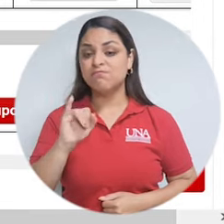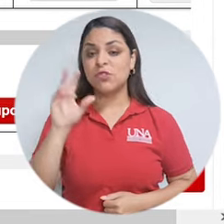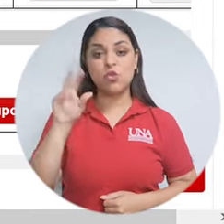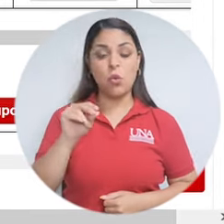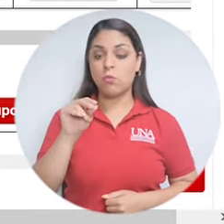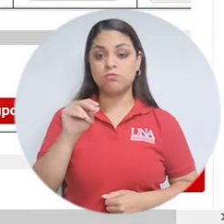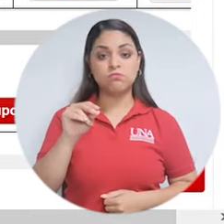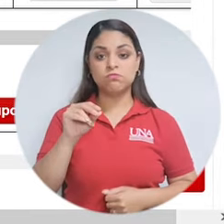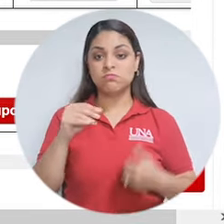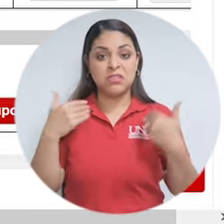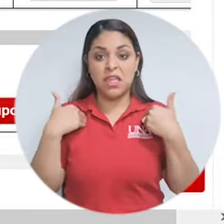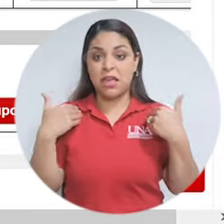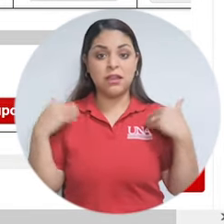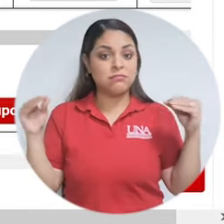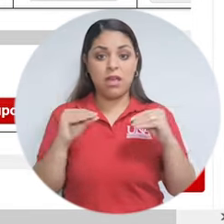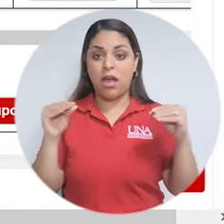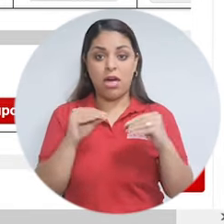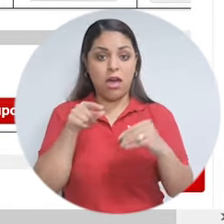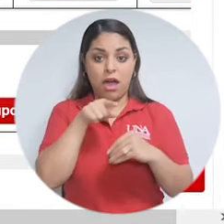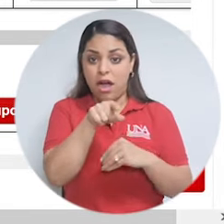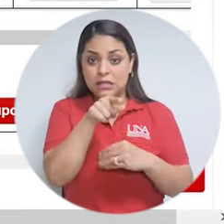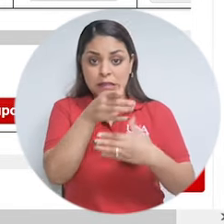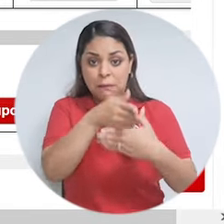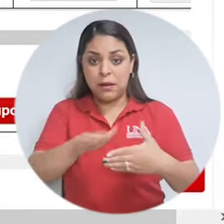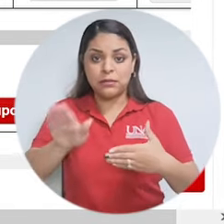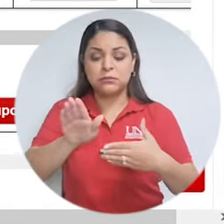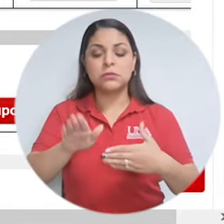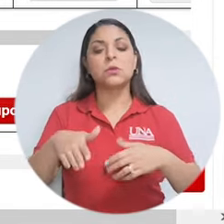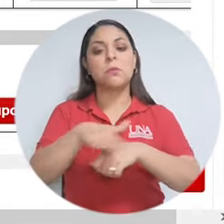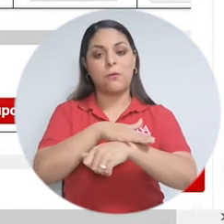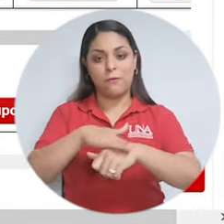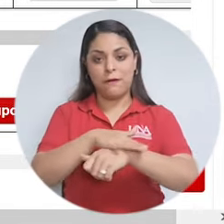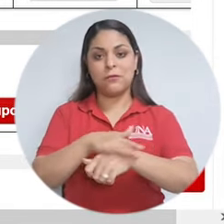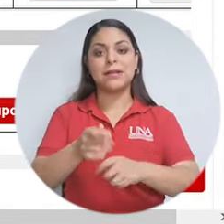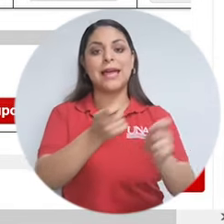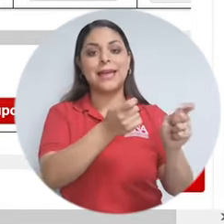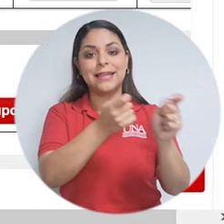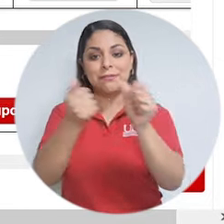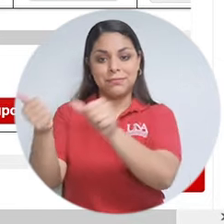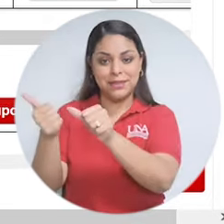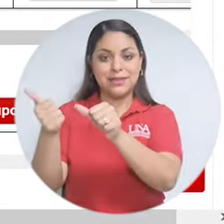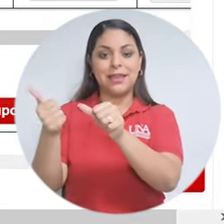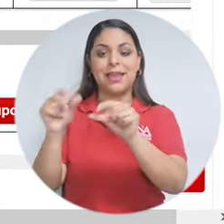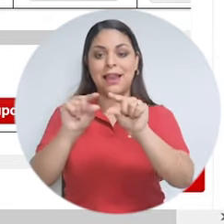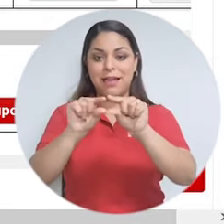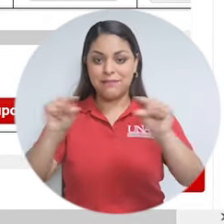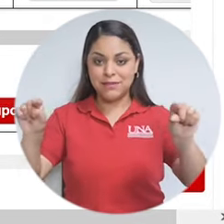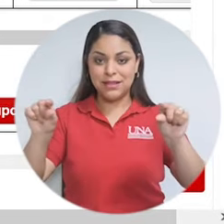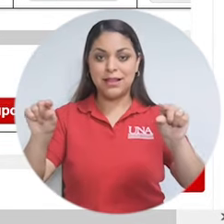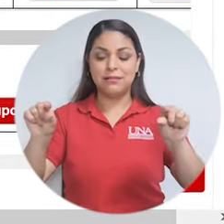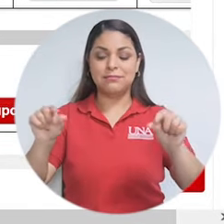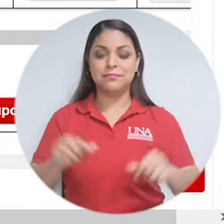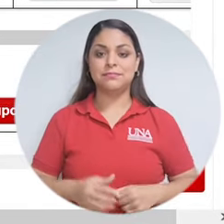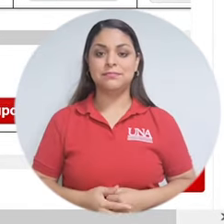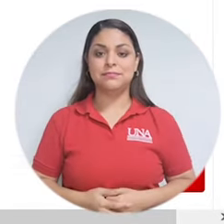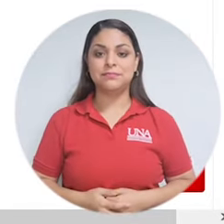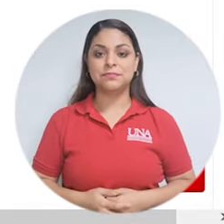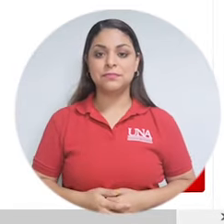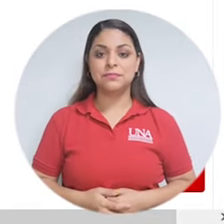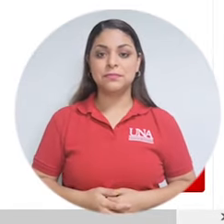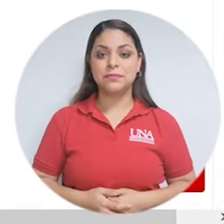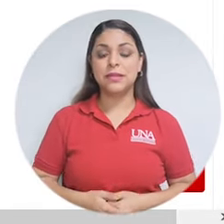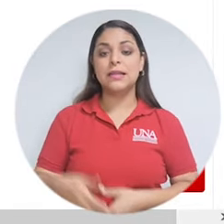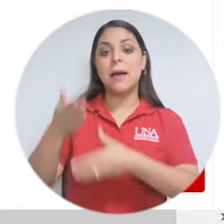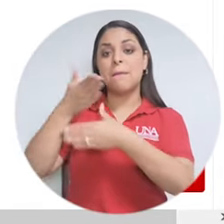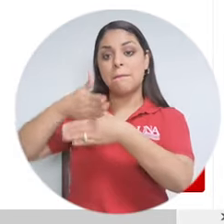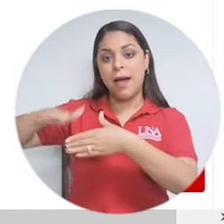le corresponda completar datos en esta sección, por favor asegúrese de eliminar la fila creada.